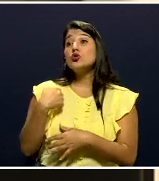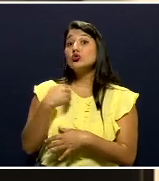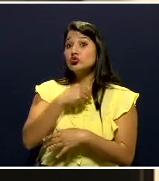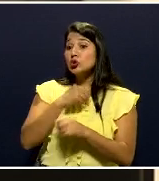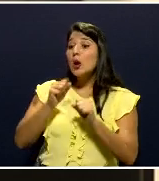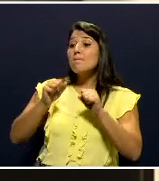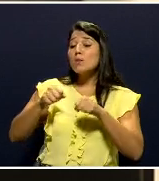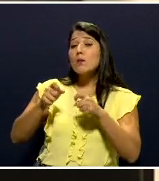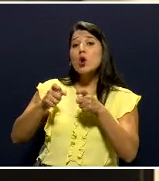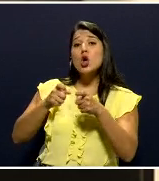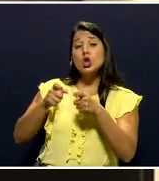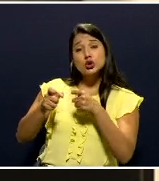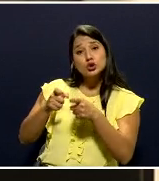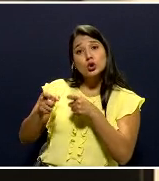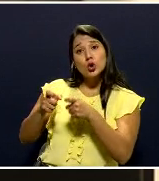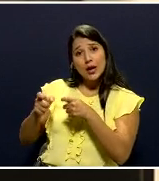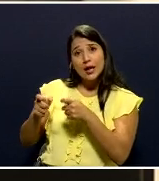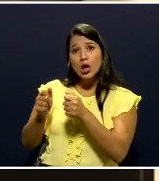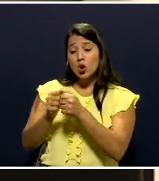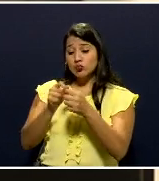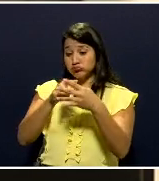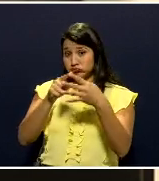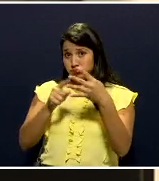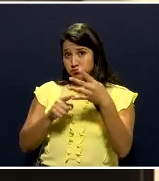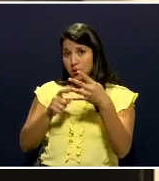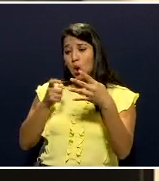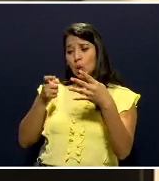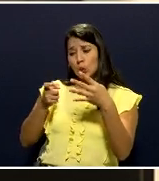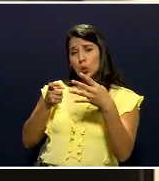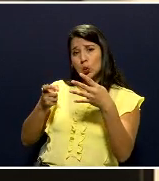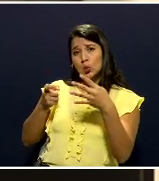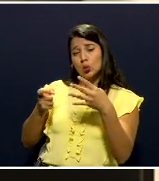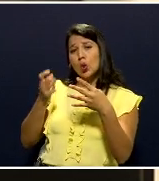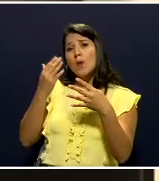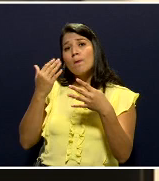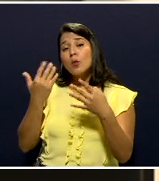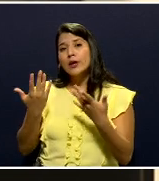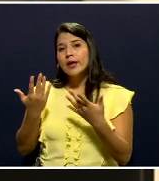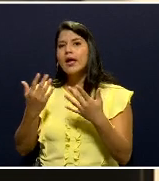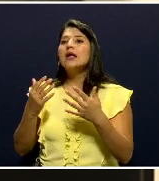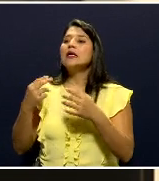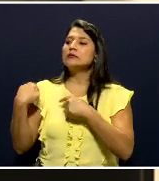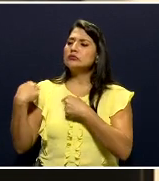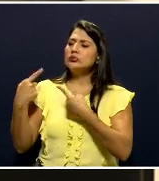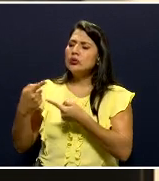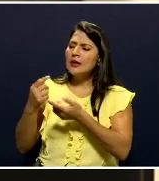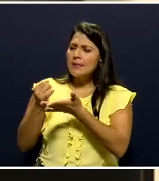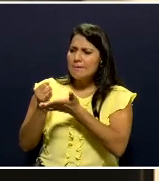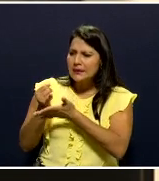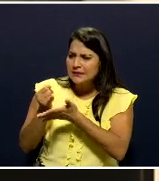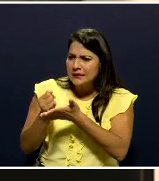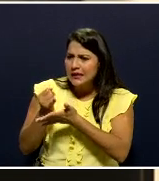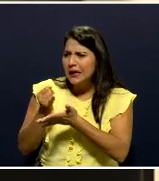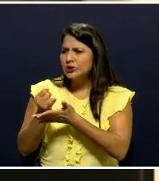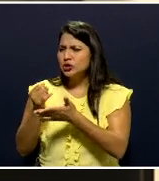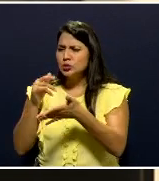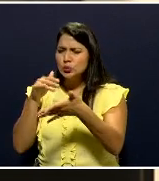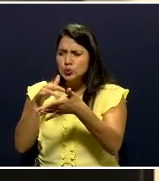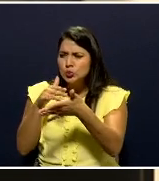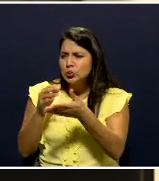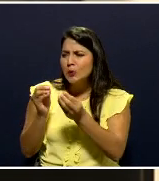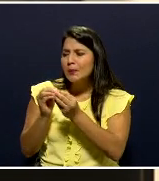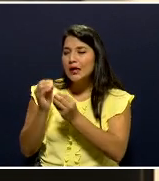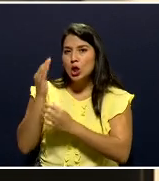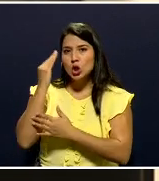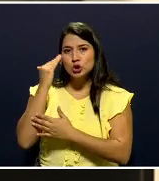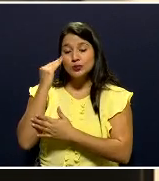ir controlando con todas estas medidas, justamente porque se generan a través de investigaciones, a través de la generación de conocimiento.